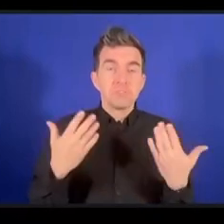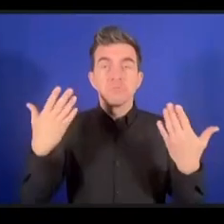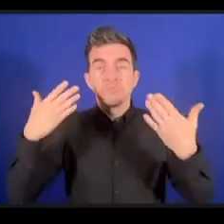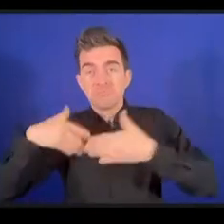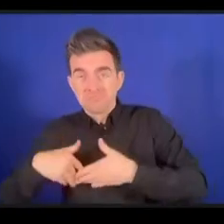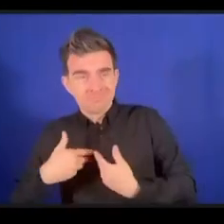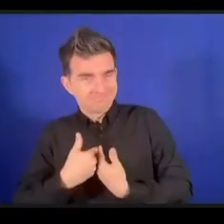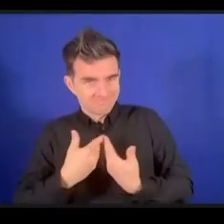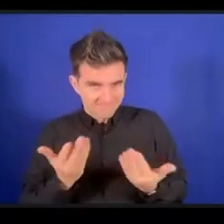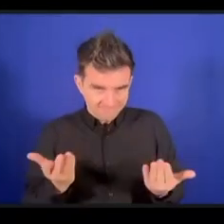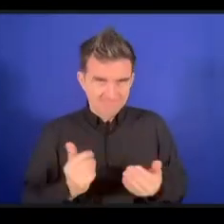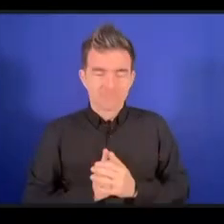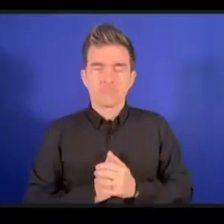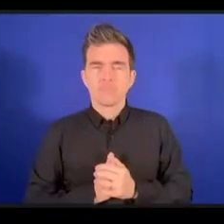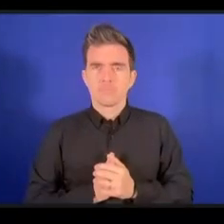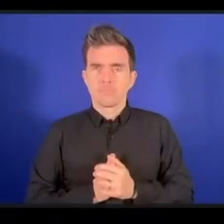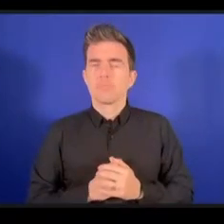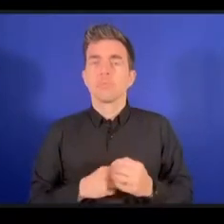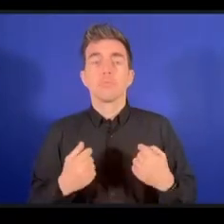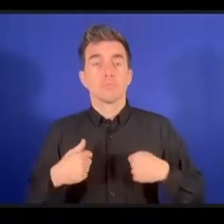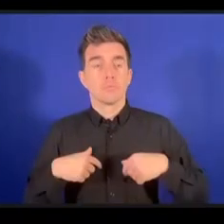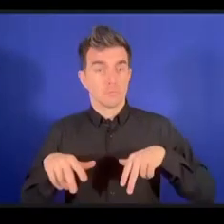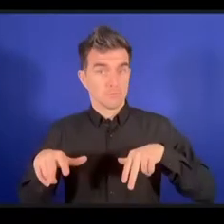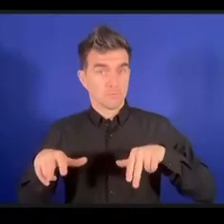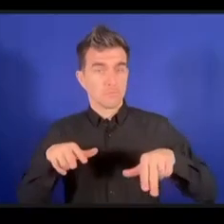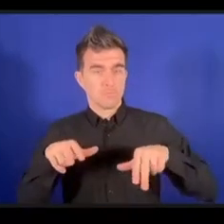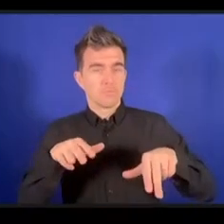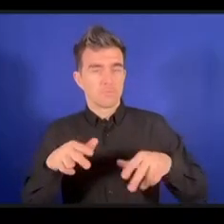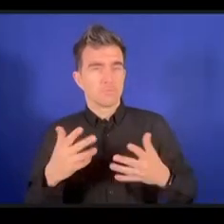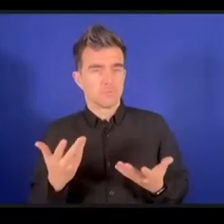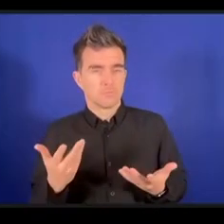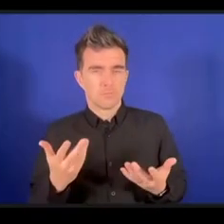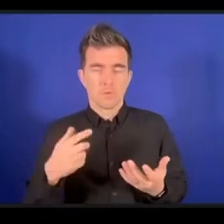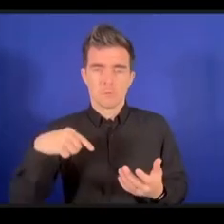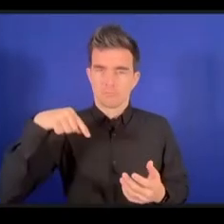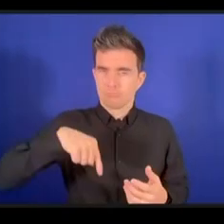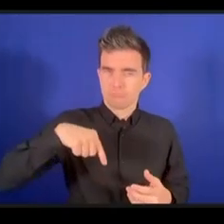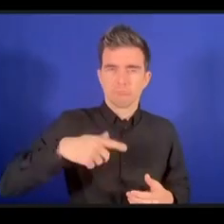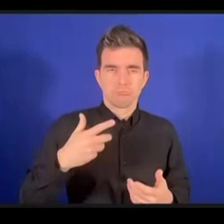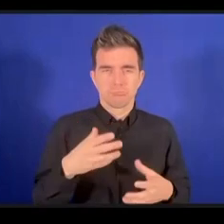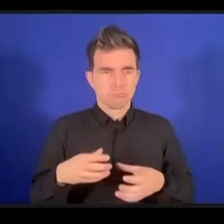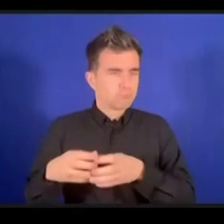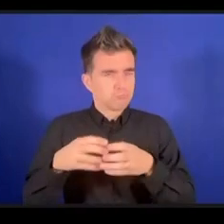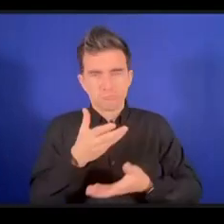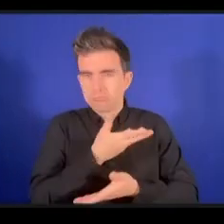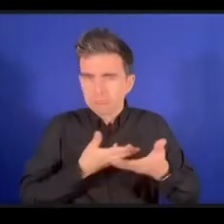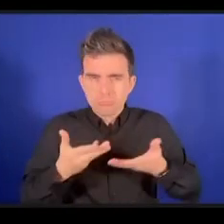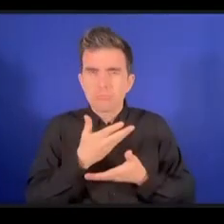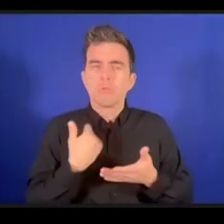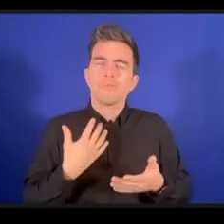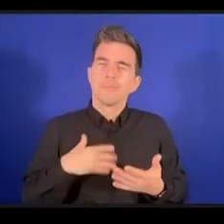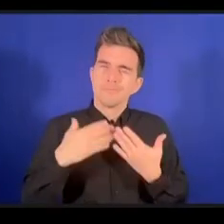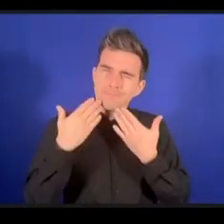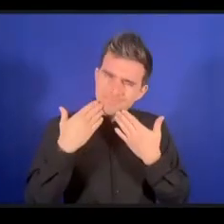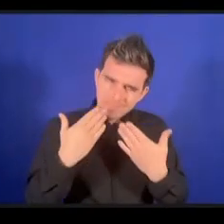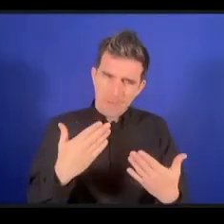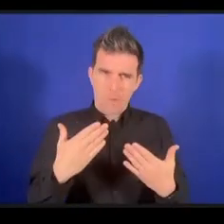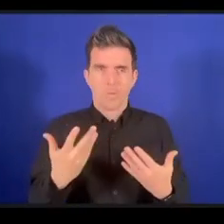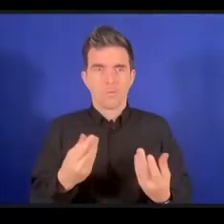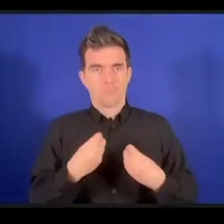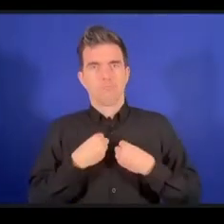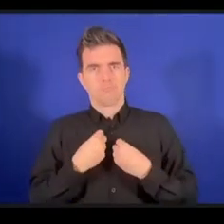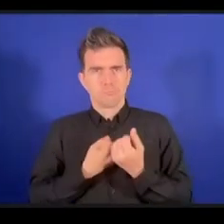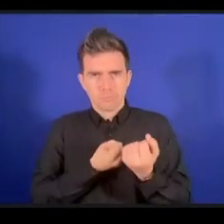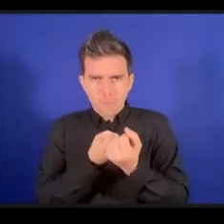línea doy las gracias a gf eh Por la oportunidad que nos han dado e la confianza que depositan en